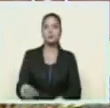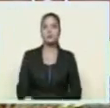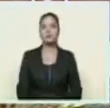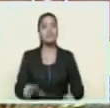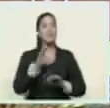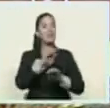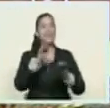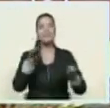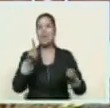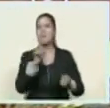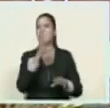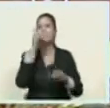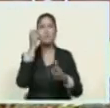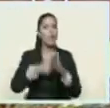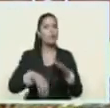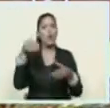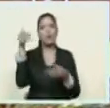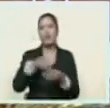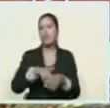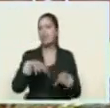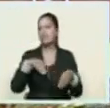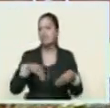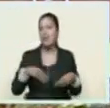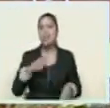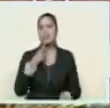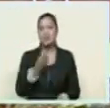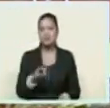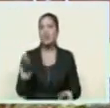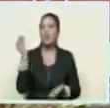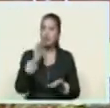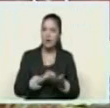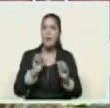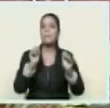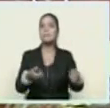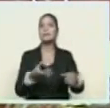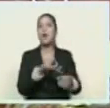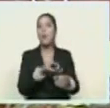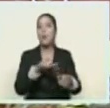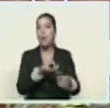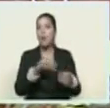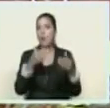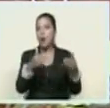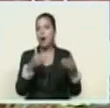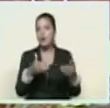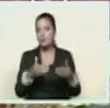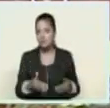que llama la atención y dicen que van a volver la 40